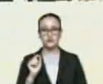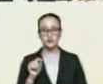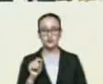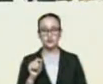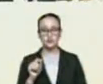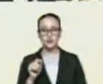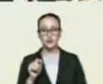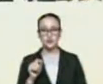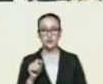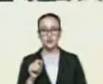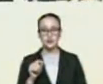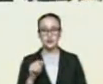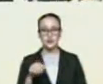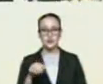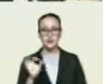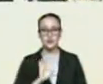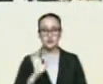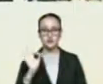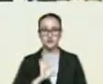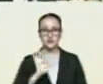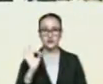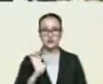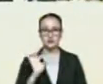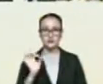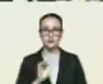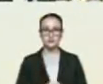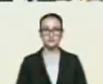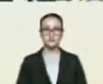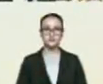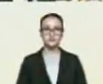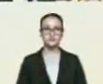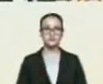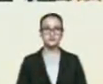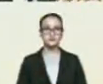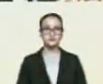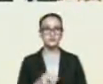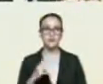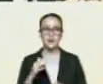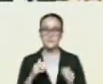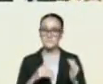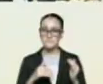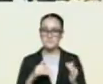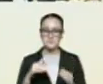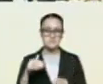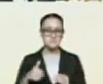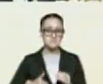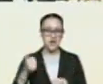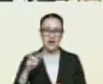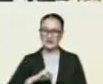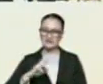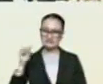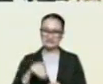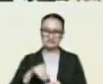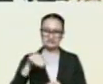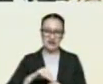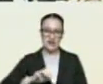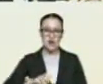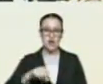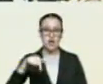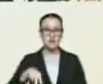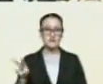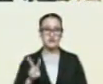61.14% que refiere las data la mayor incidencia de elecciones regionales en nuestro